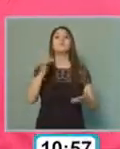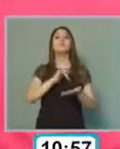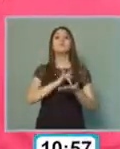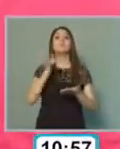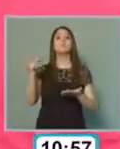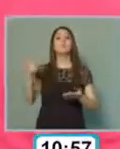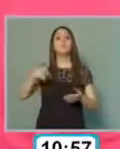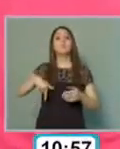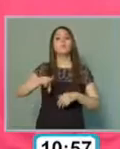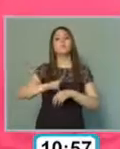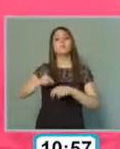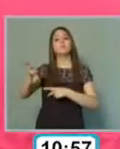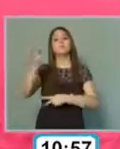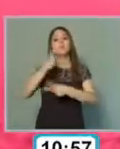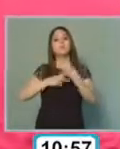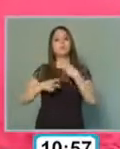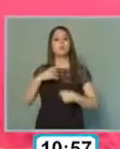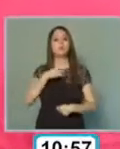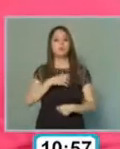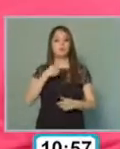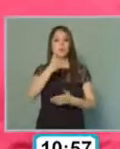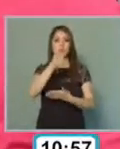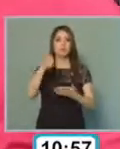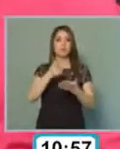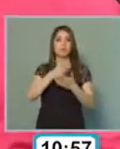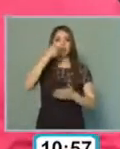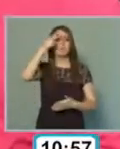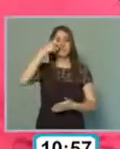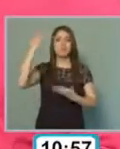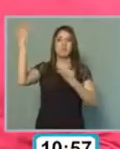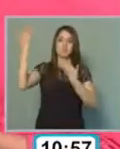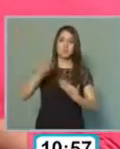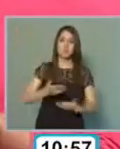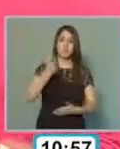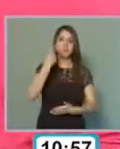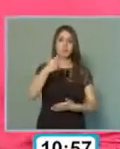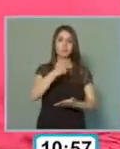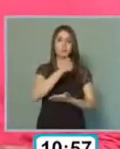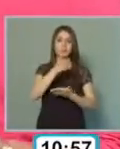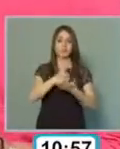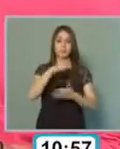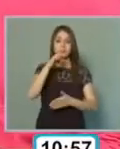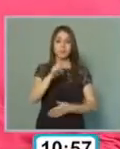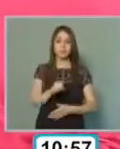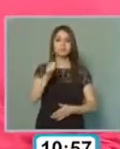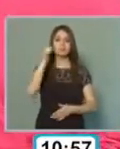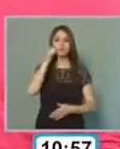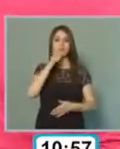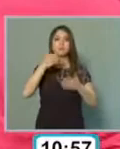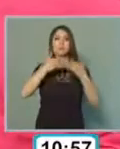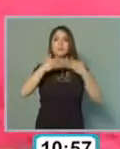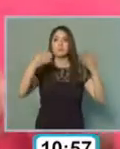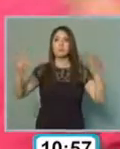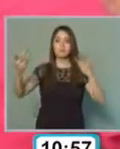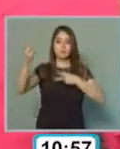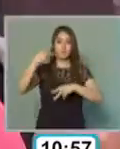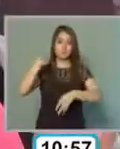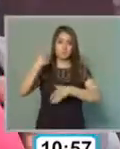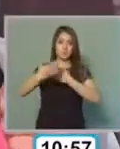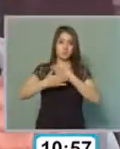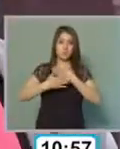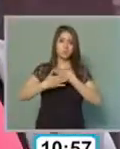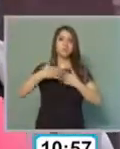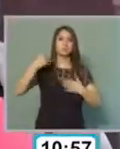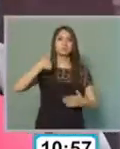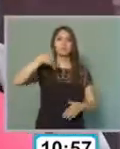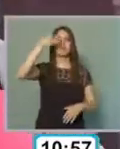verdad es gracias. un gusto que anden en la Ciudad de México y que vengan y visiten tus ciudades. Siempre las puertas están abiertas gracias. para ustedes. Y sé que en Estados Unidos